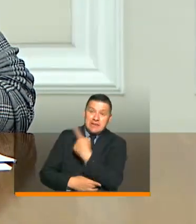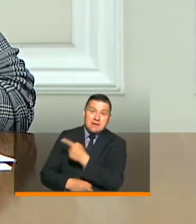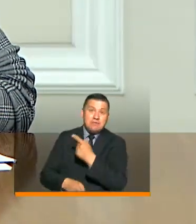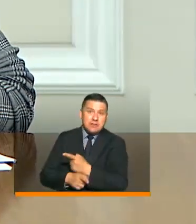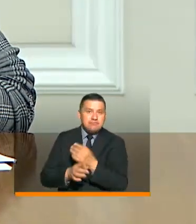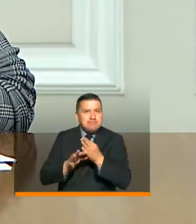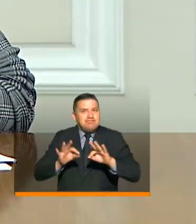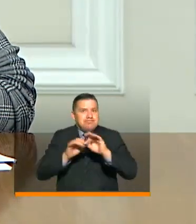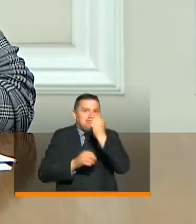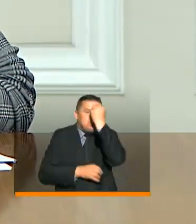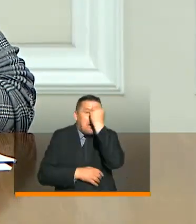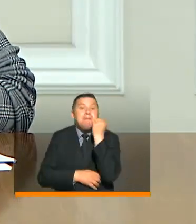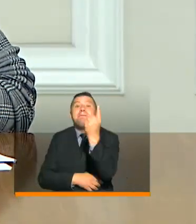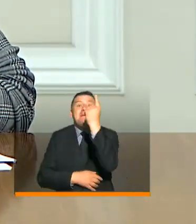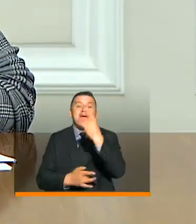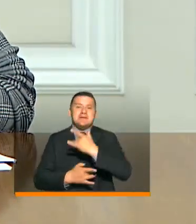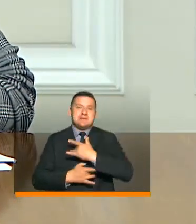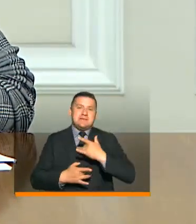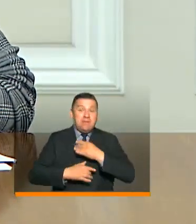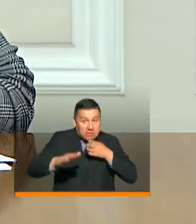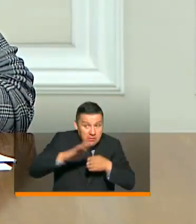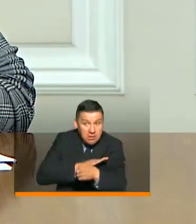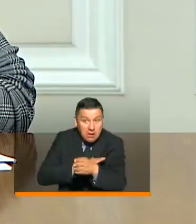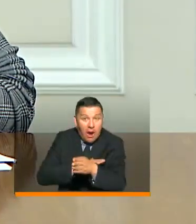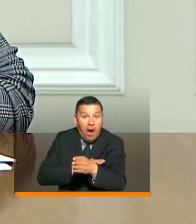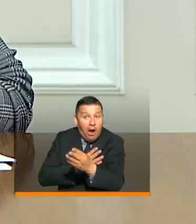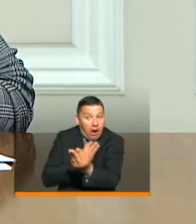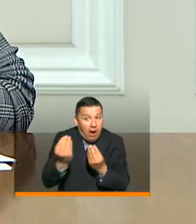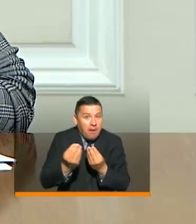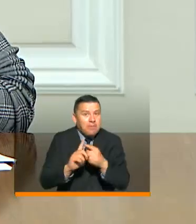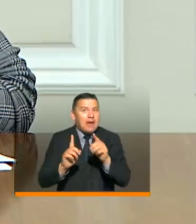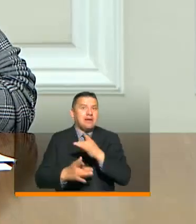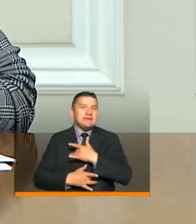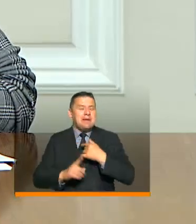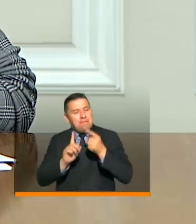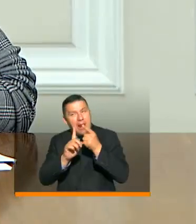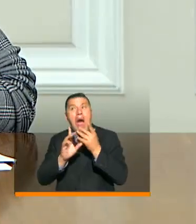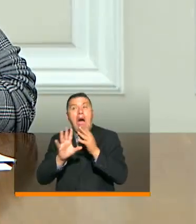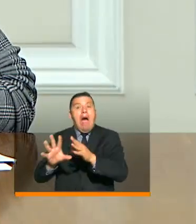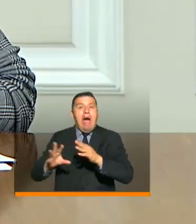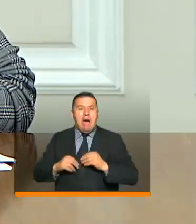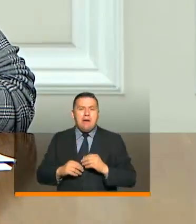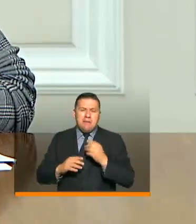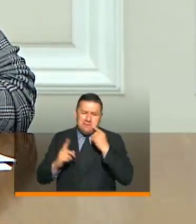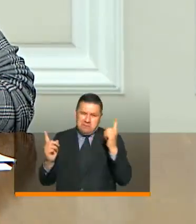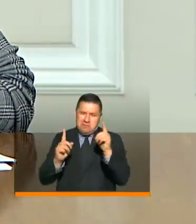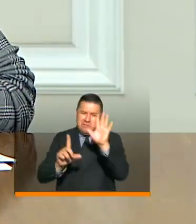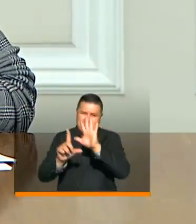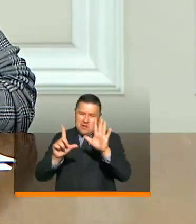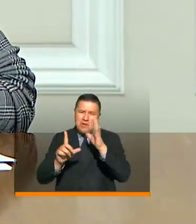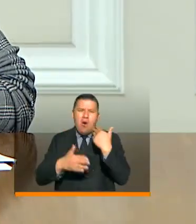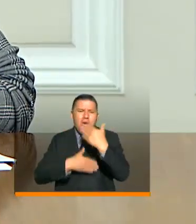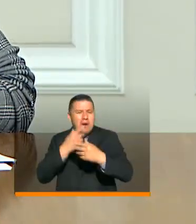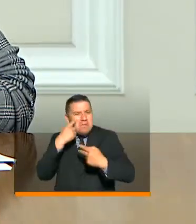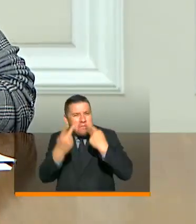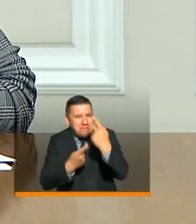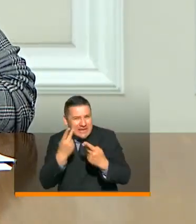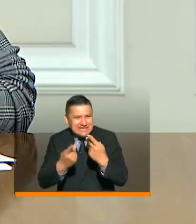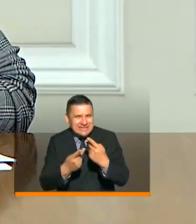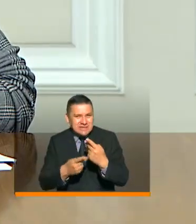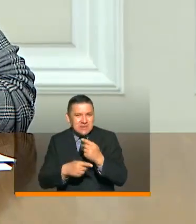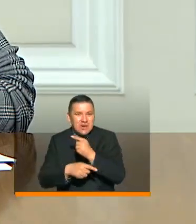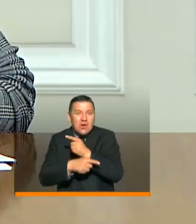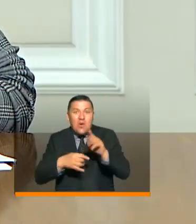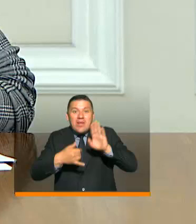es una prioridad de salud pública el retorno. Compartamos con los colombianos este video que resume las visitas, los avances de esta